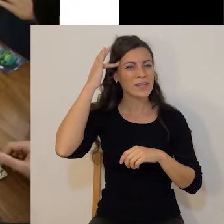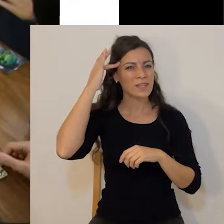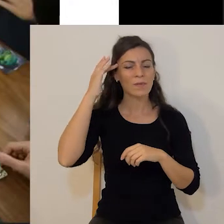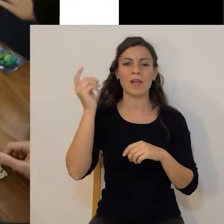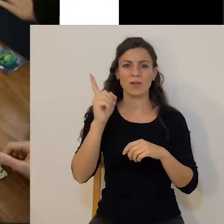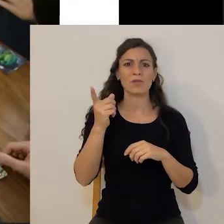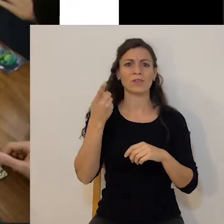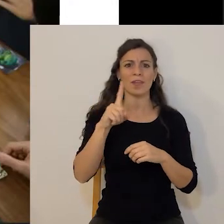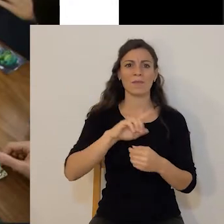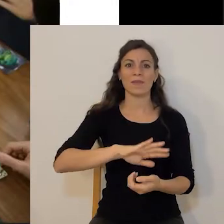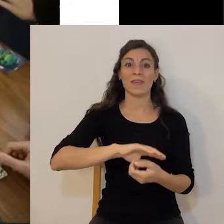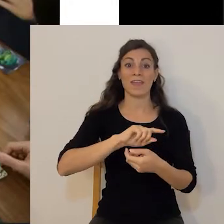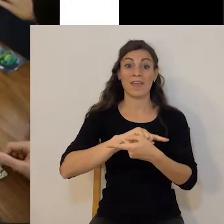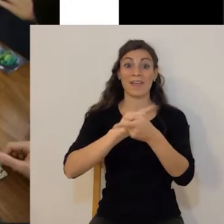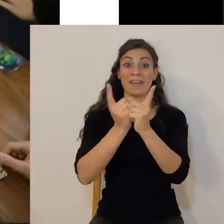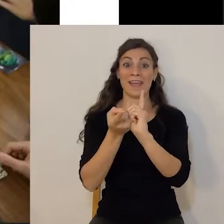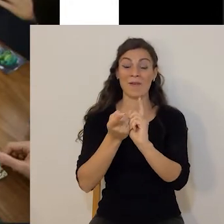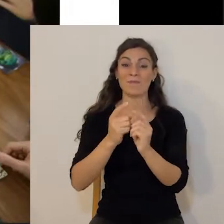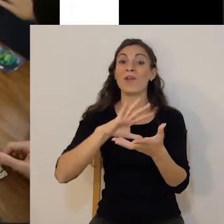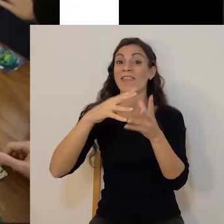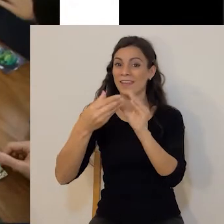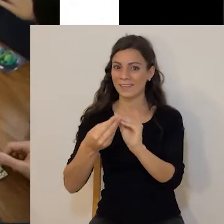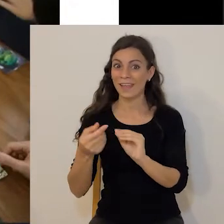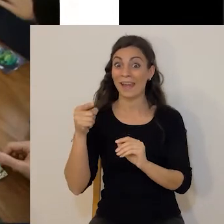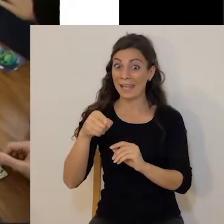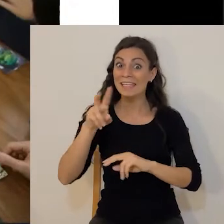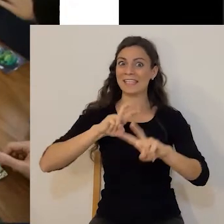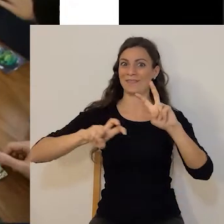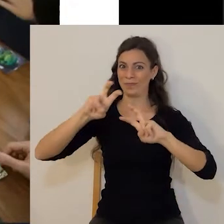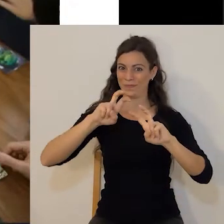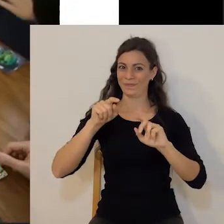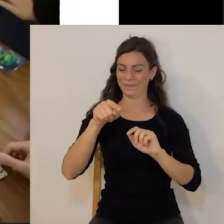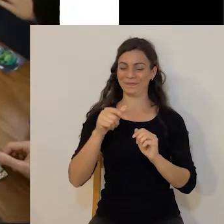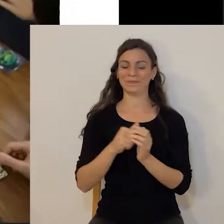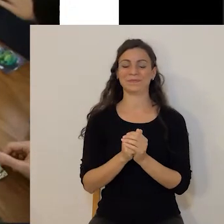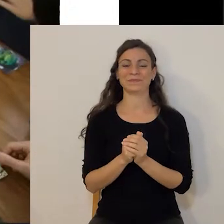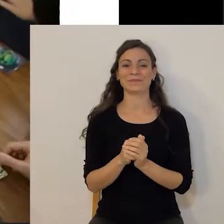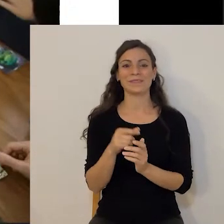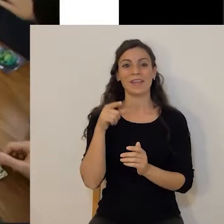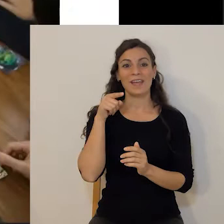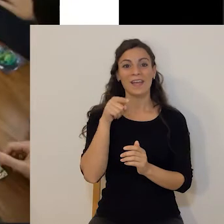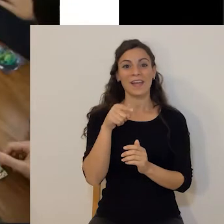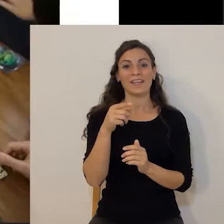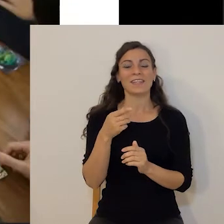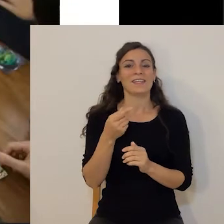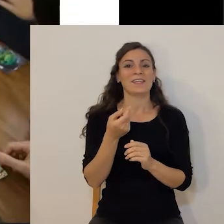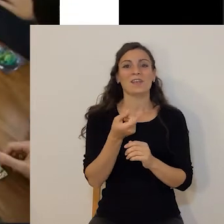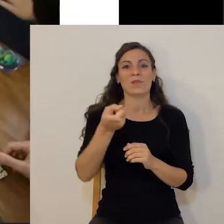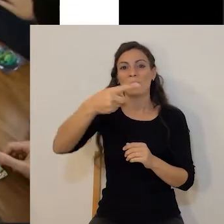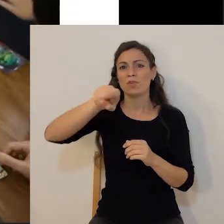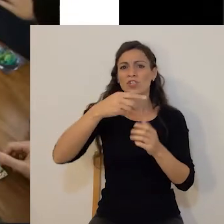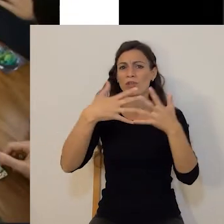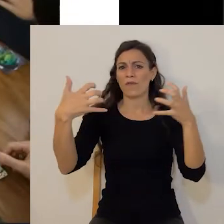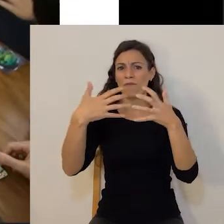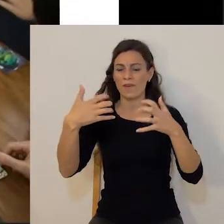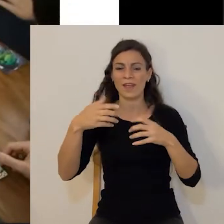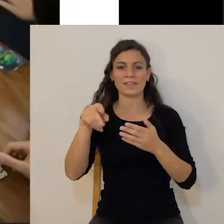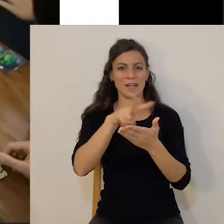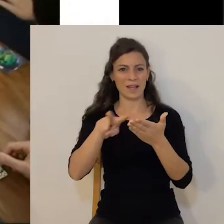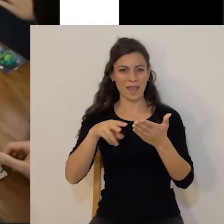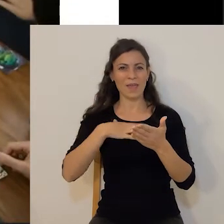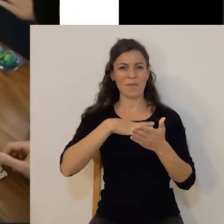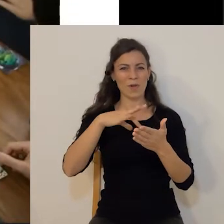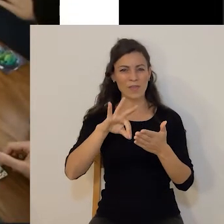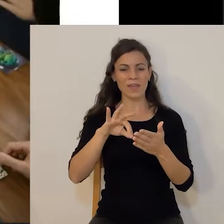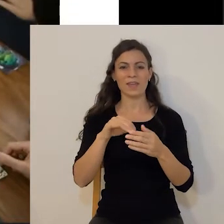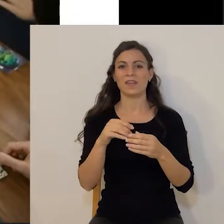¿no? Aquí, en la introducción, bueno, de vez en cuando vais a ver frases que podéis ir leyendo, que son frases